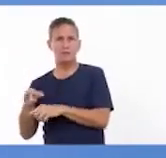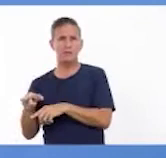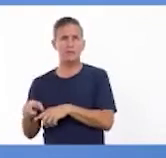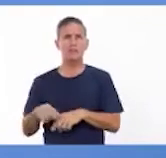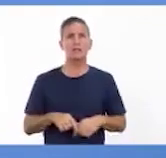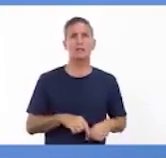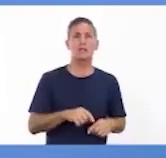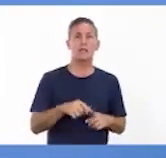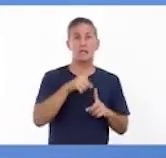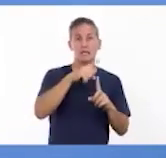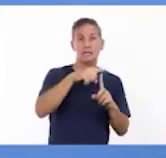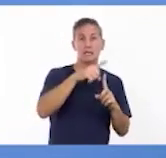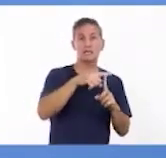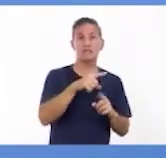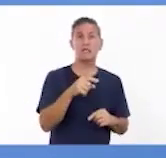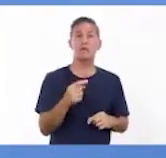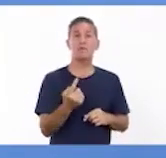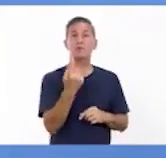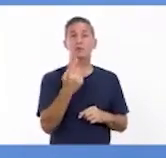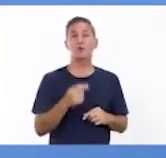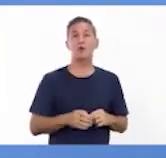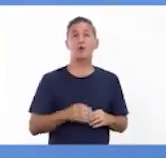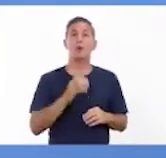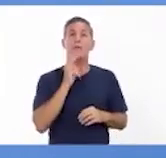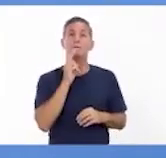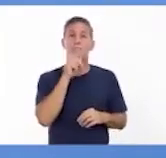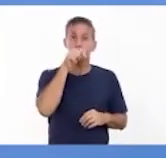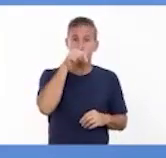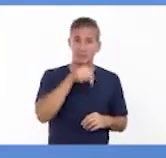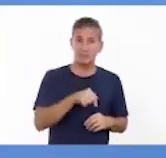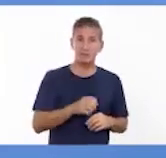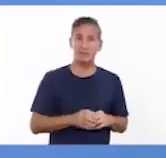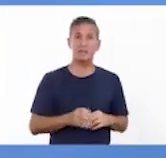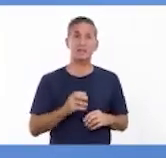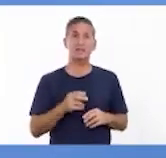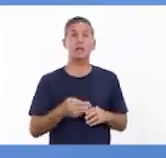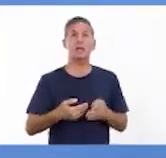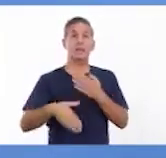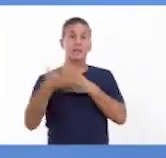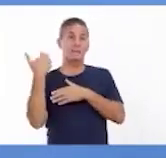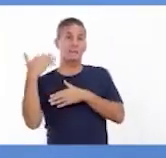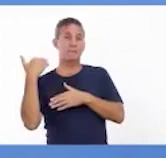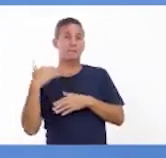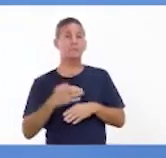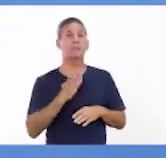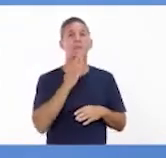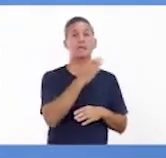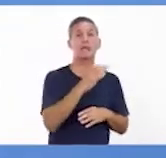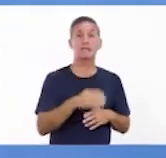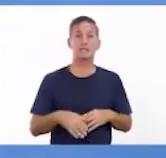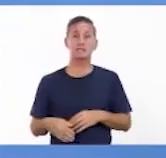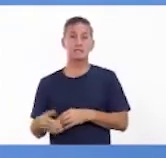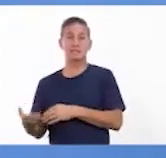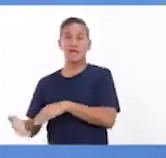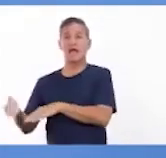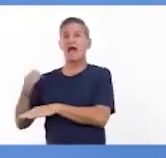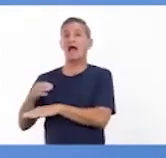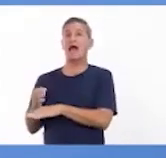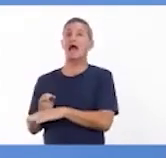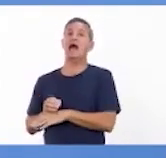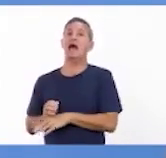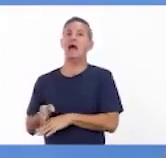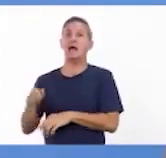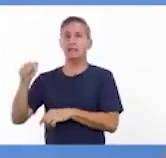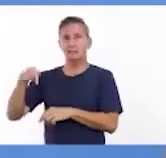simples, presente, pretérito, futuro, y de los compuestos, antepresente, antepretérito